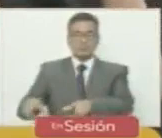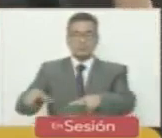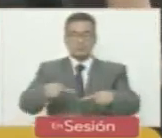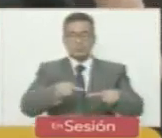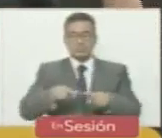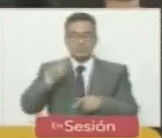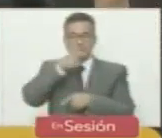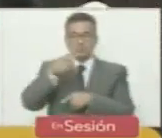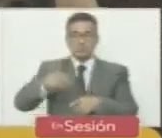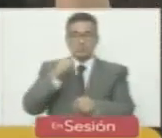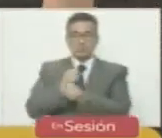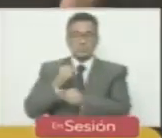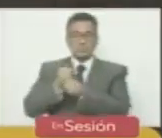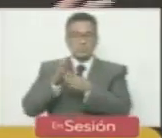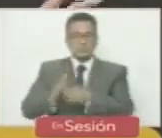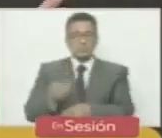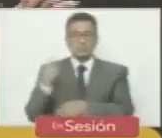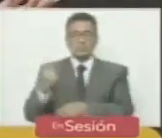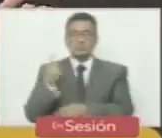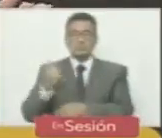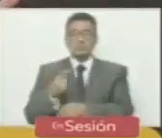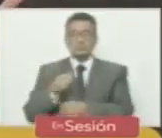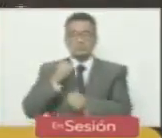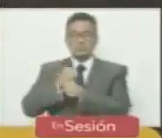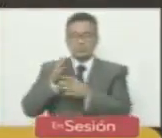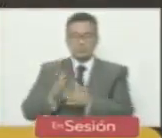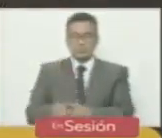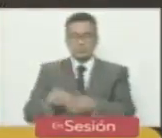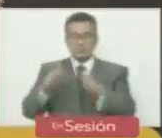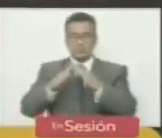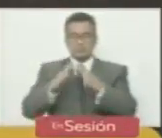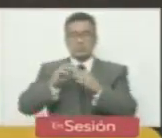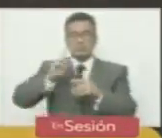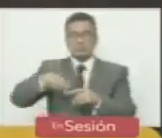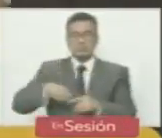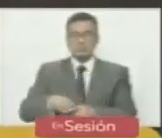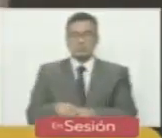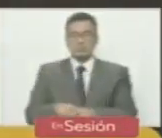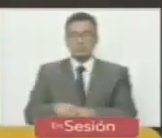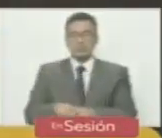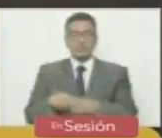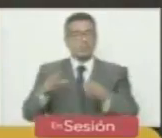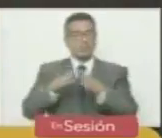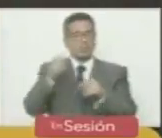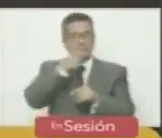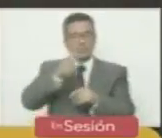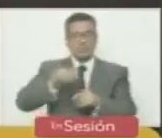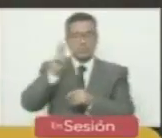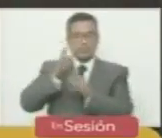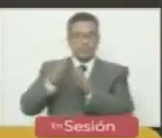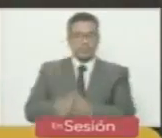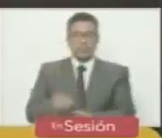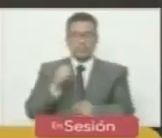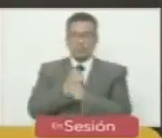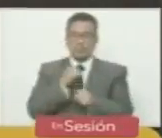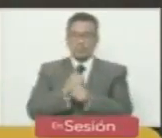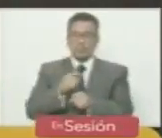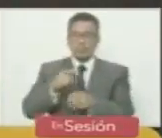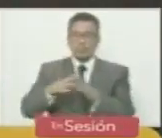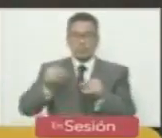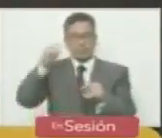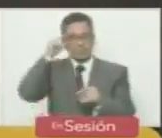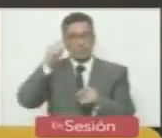del pueblo trabajador, no solo a los trabajadores a domicilio, sino también a todo el pueblo venezolano trabajador que día a